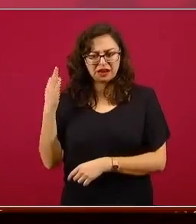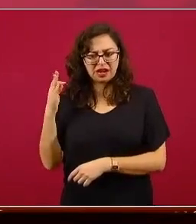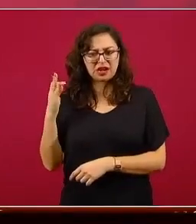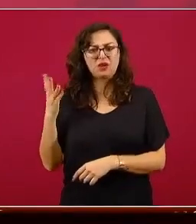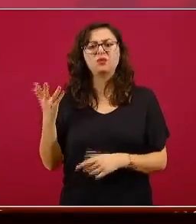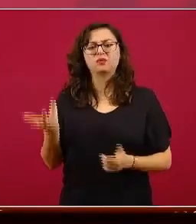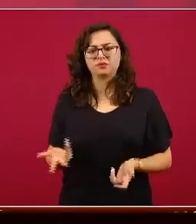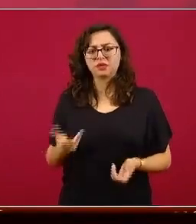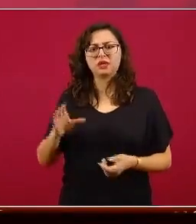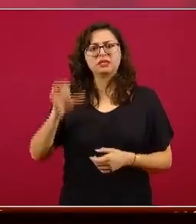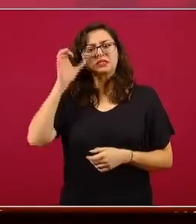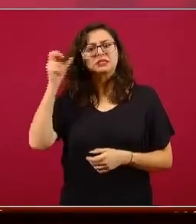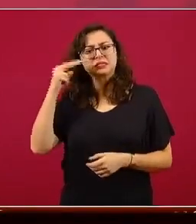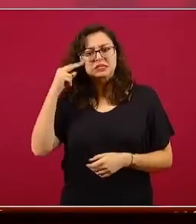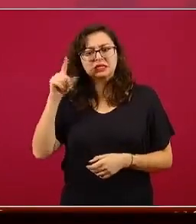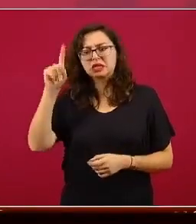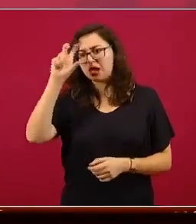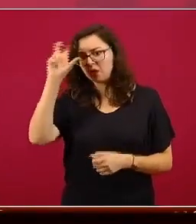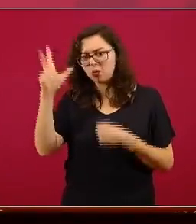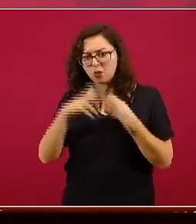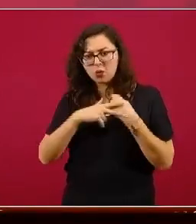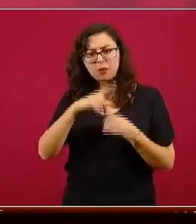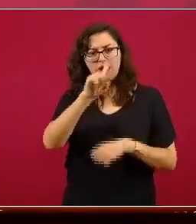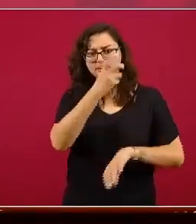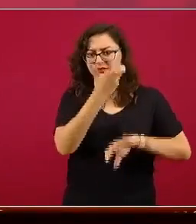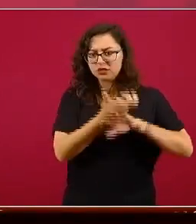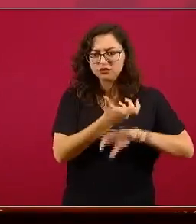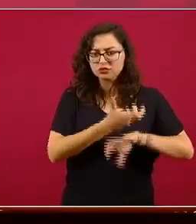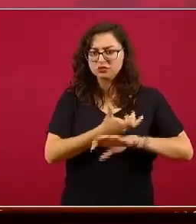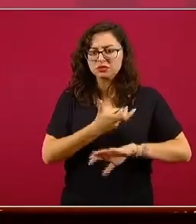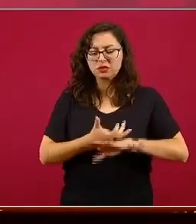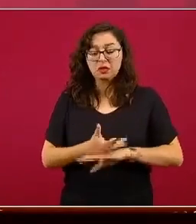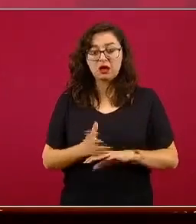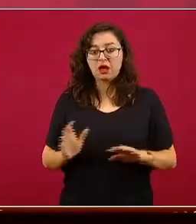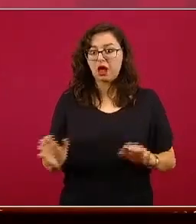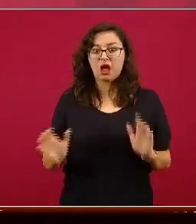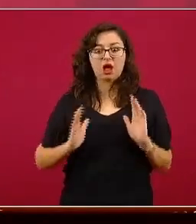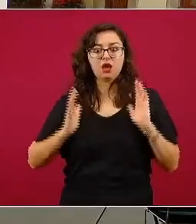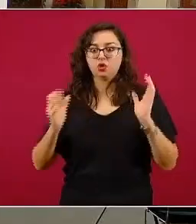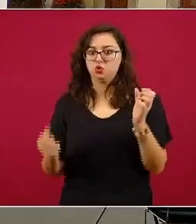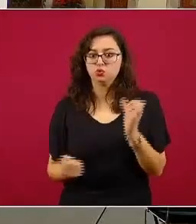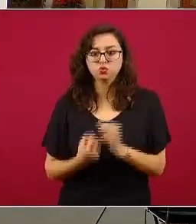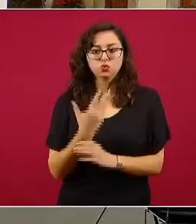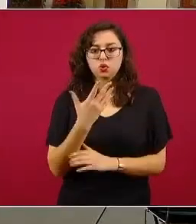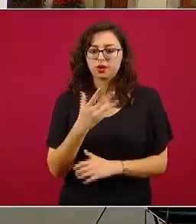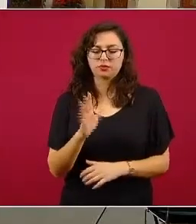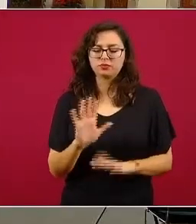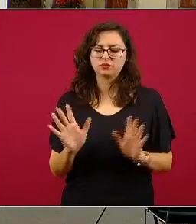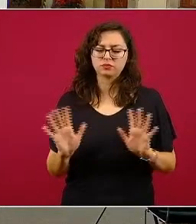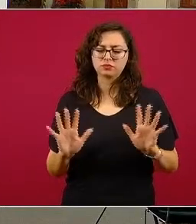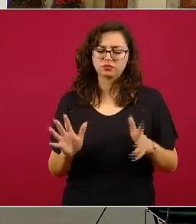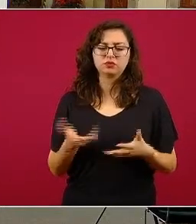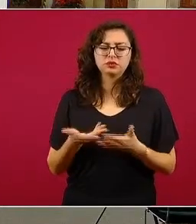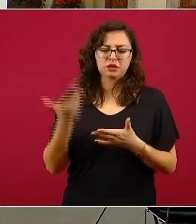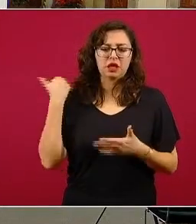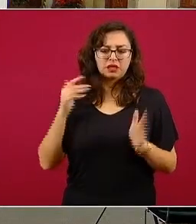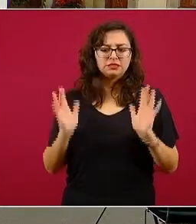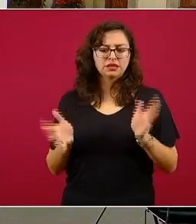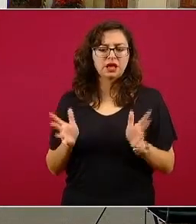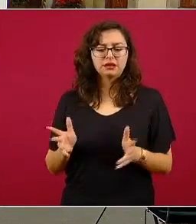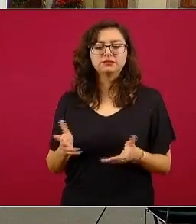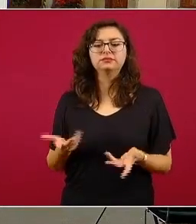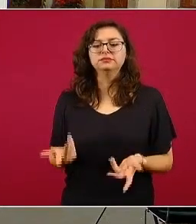China, después hubo varios en Europa, varios en Estados Unidos. No es un fenómeno estrictamente nuevo. En